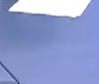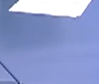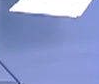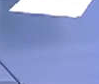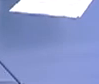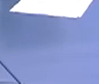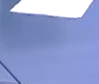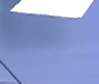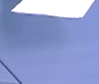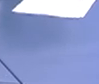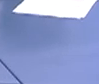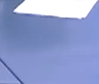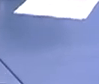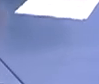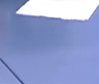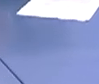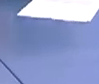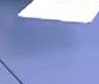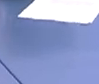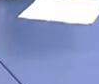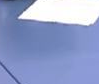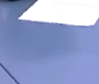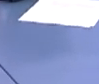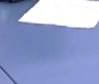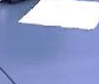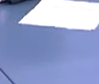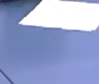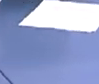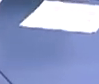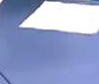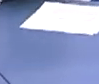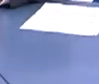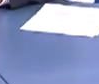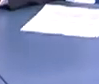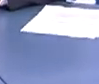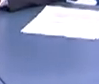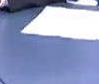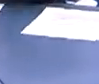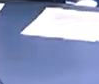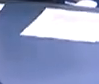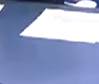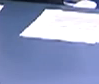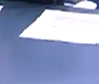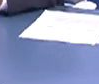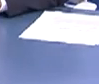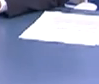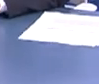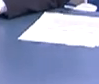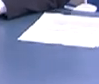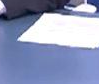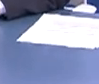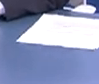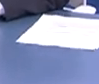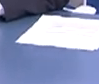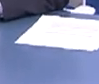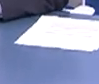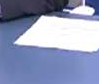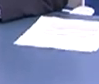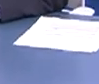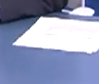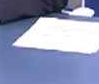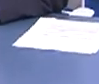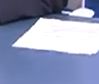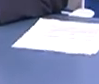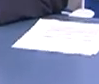enfocados en lo que es el asunto de la educación, porque también ha sido, por supuesto, Ana Cristina, entre otros temas, por supuesto, una de las aristas